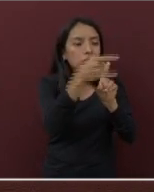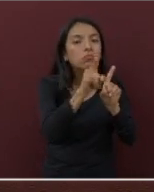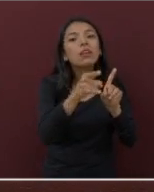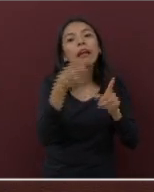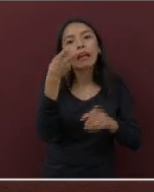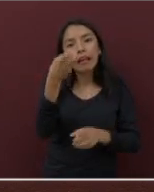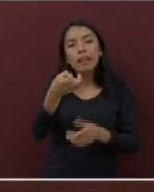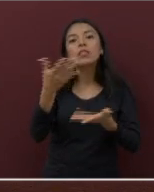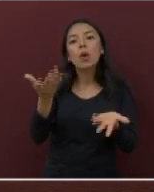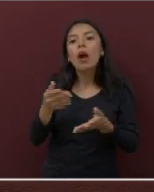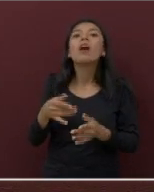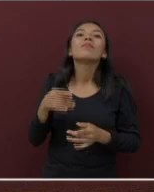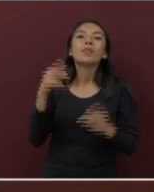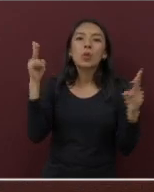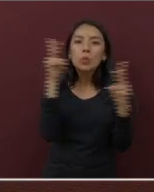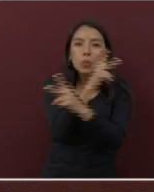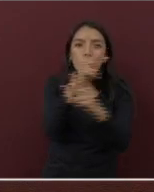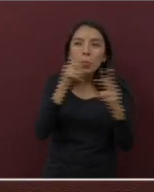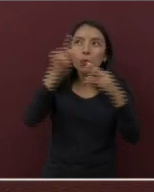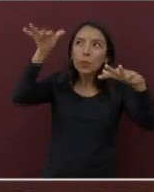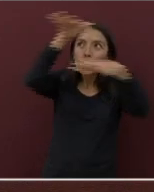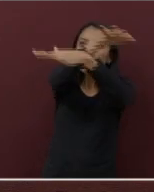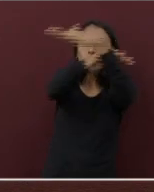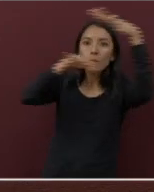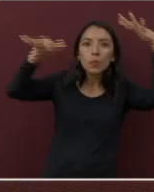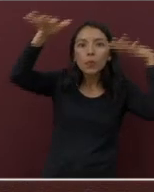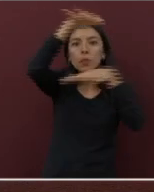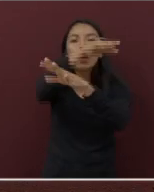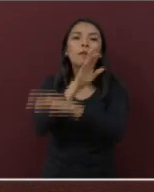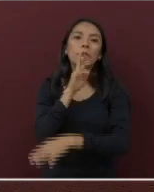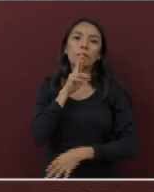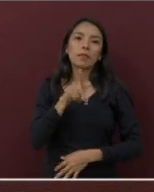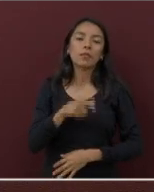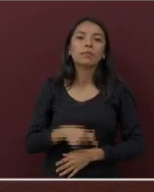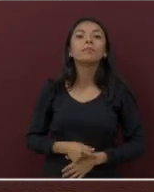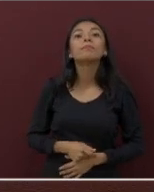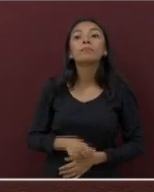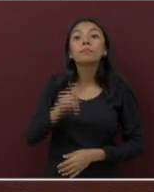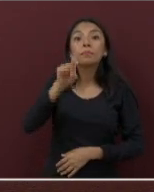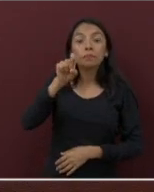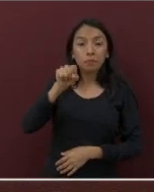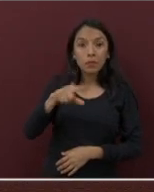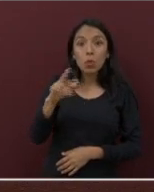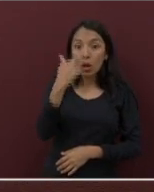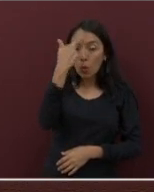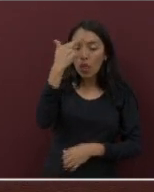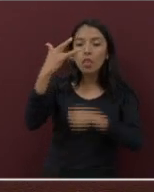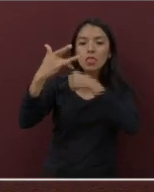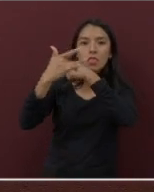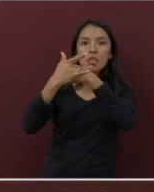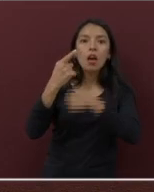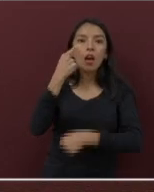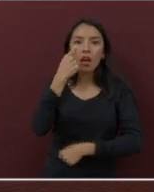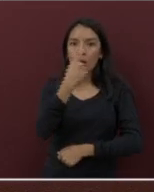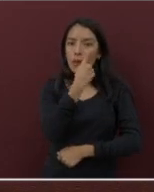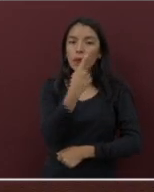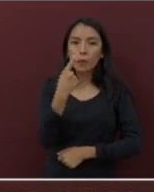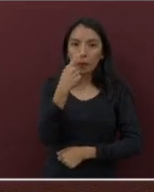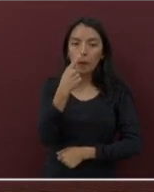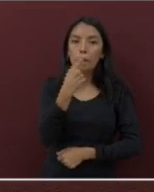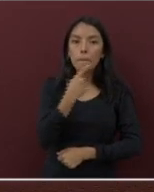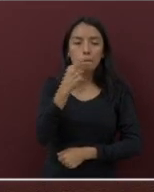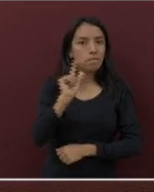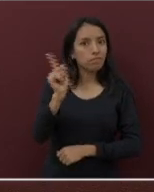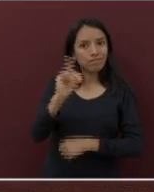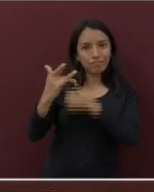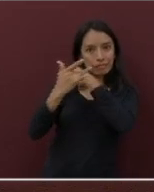para generar flujos de aire. A todo lo anterior se le une evitar tocarse los ojos, la nariz y boca, saludar